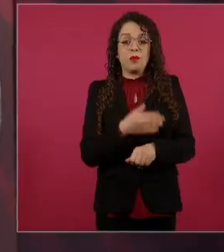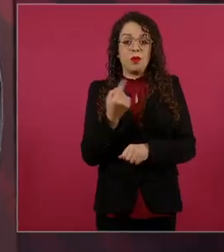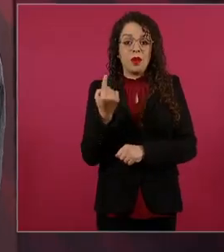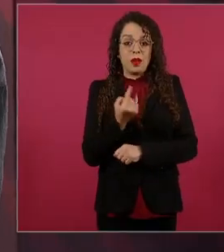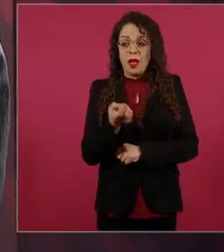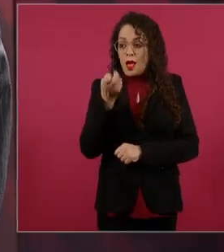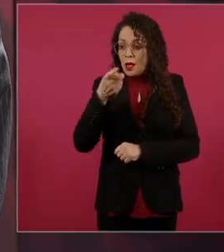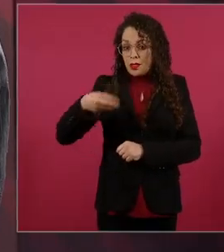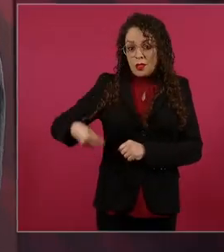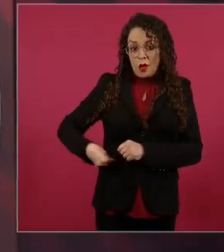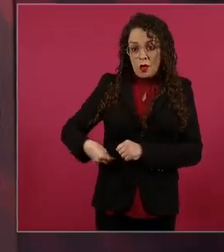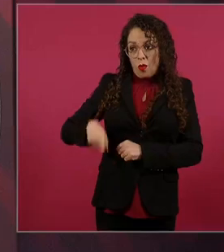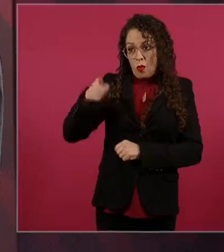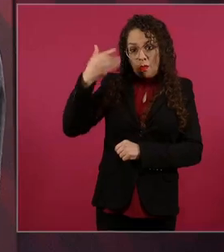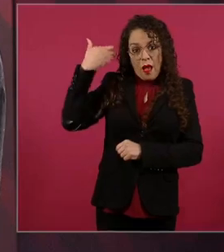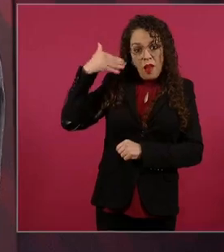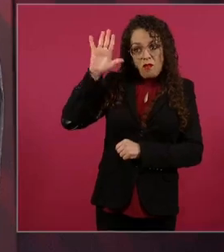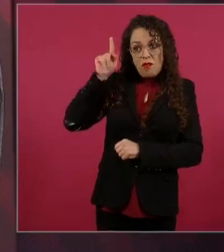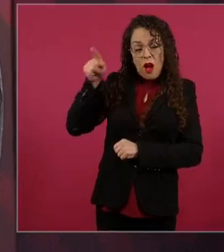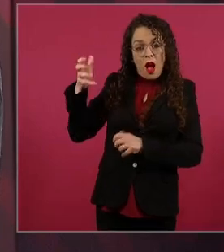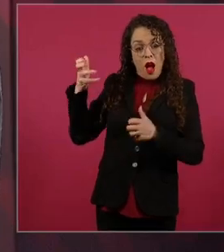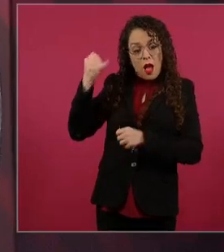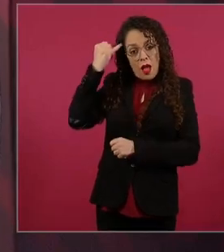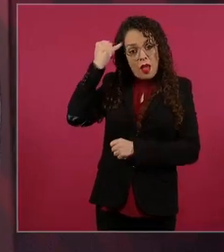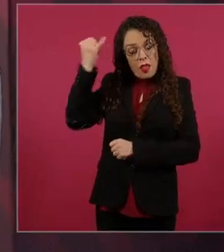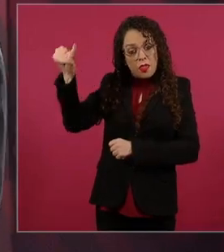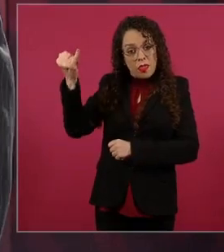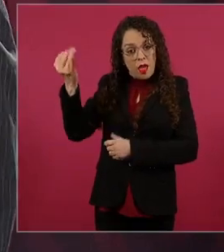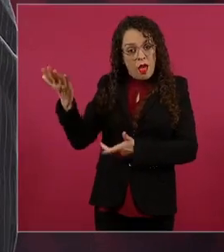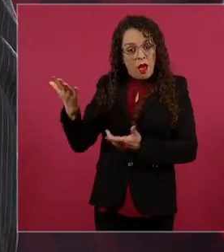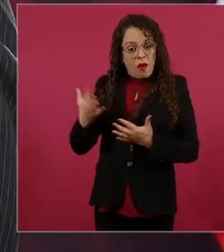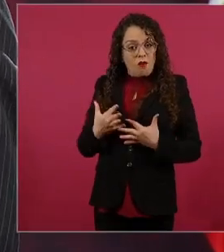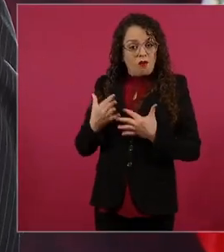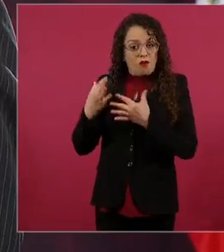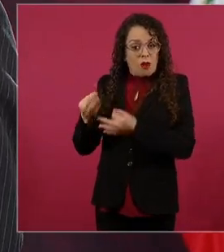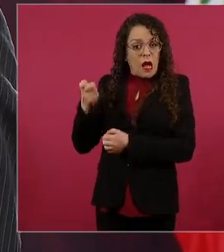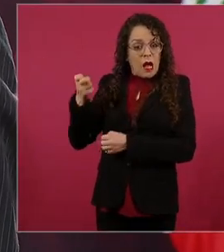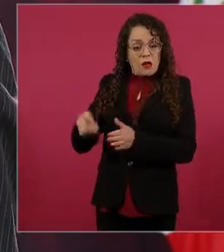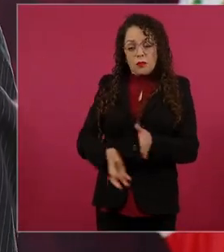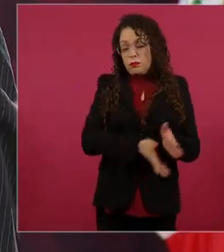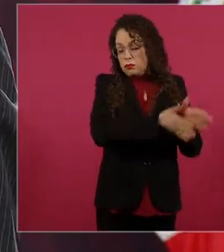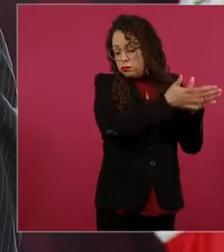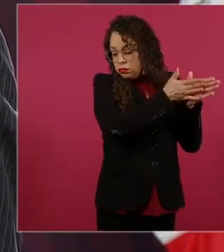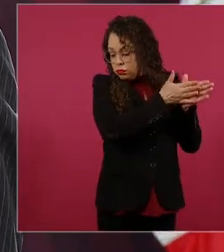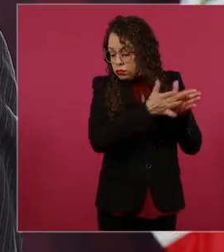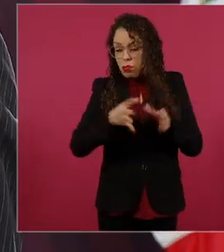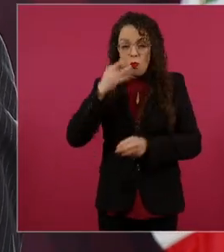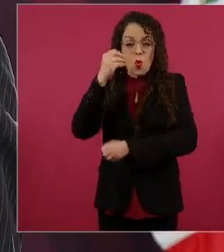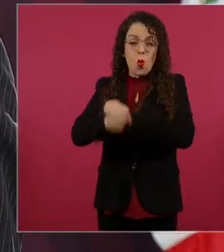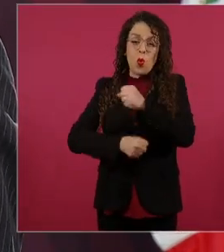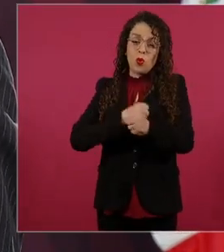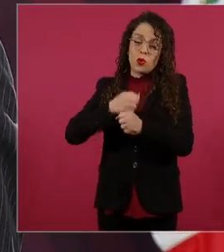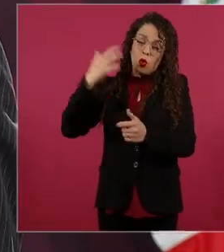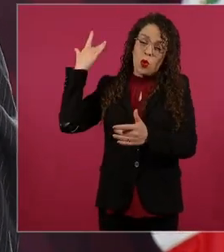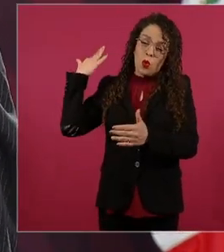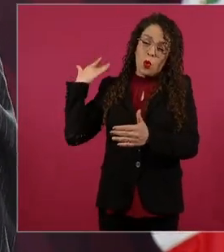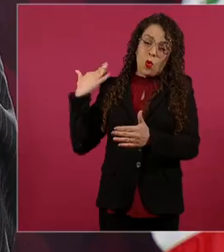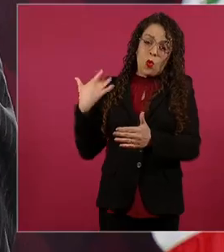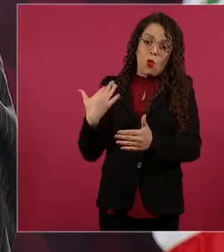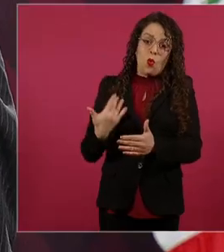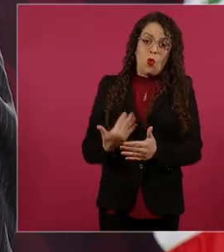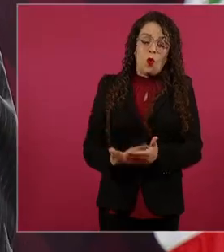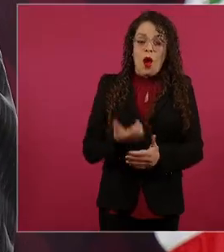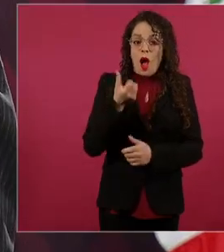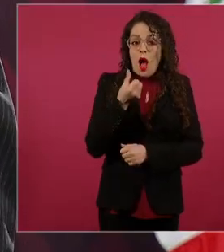y duró mucho el régimen donde se le